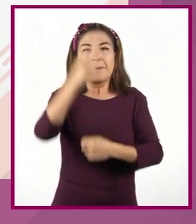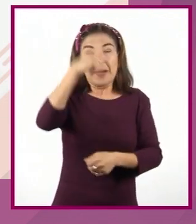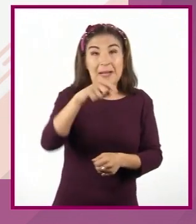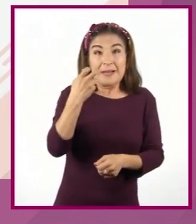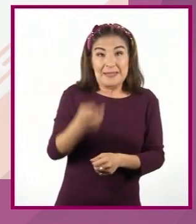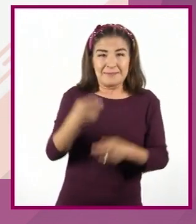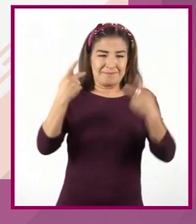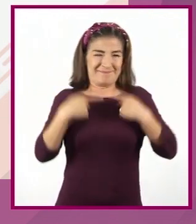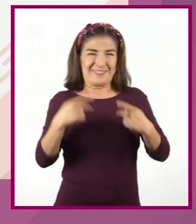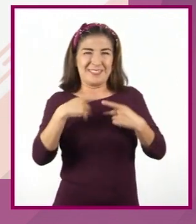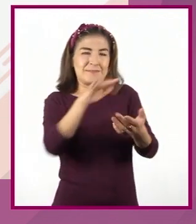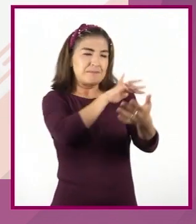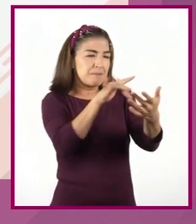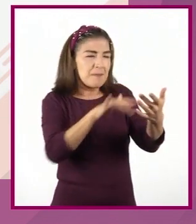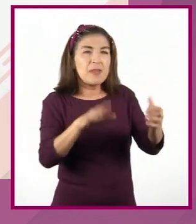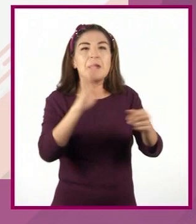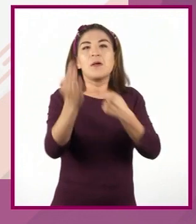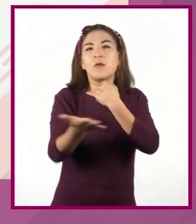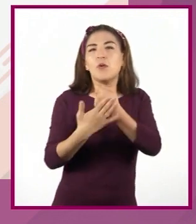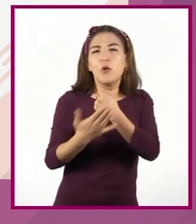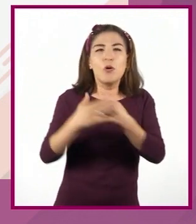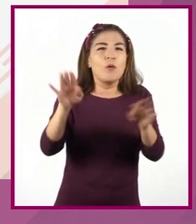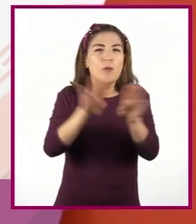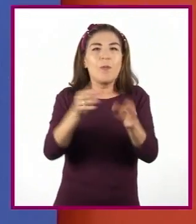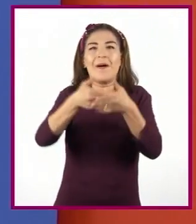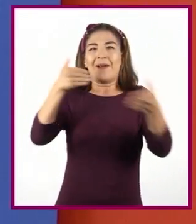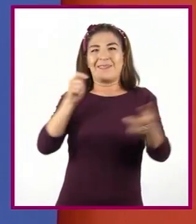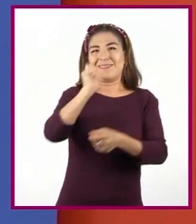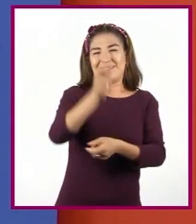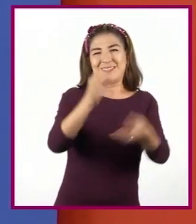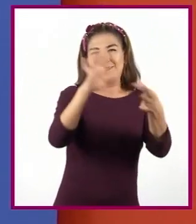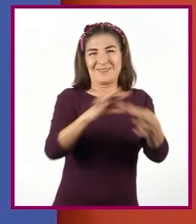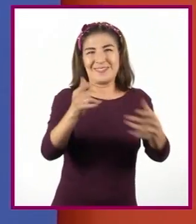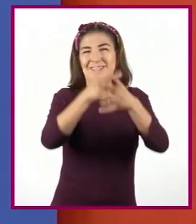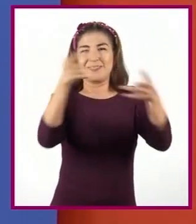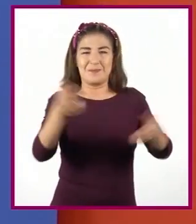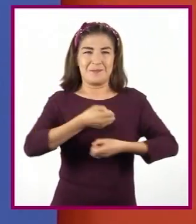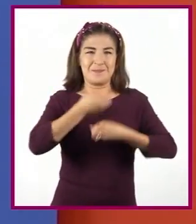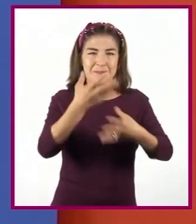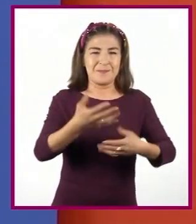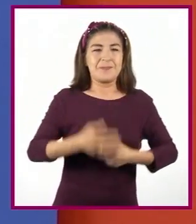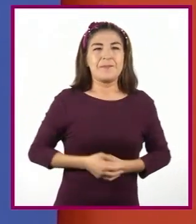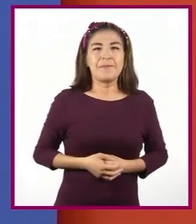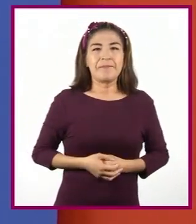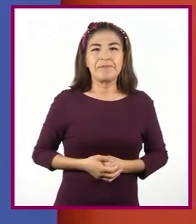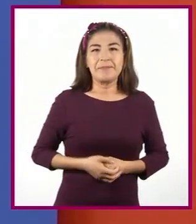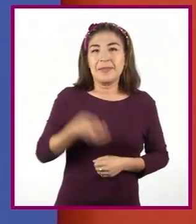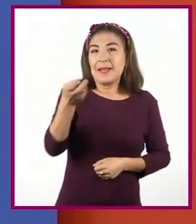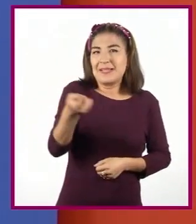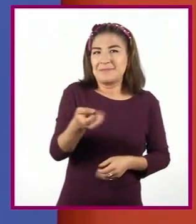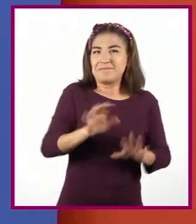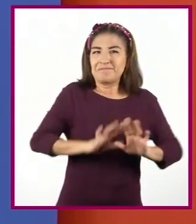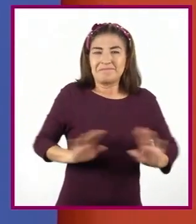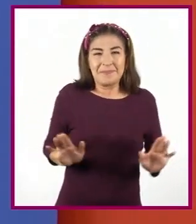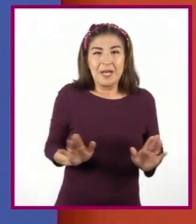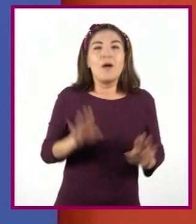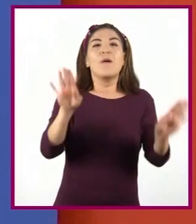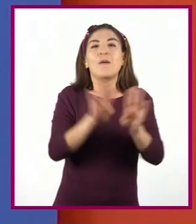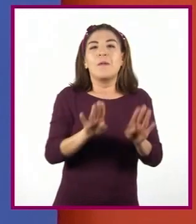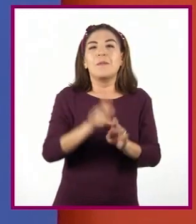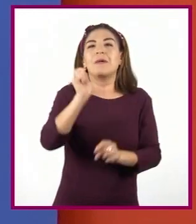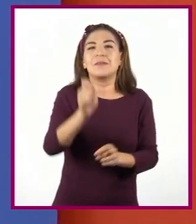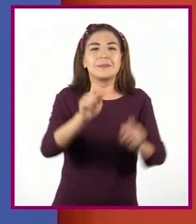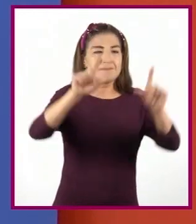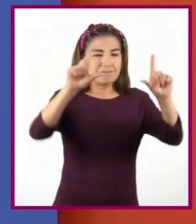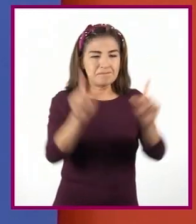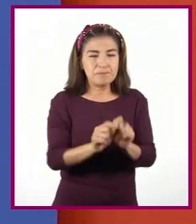lector para anticipar lo que sucederá durante la narración. Así es. Así sucede con los recursos